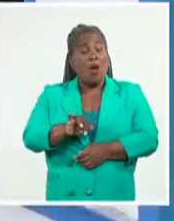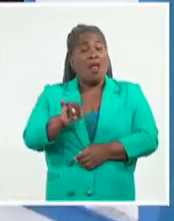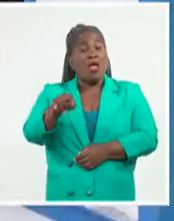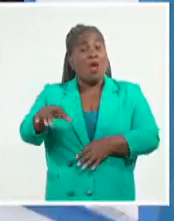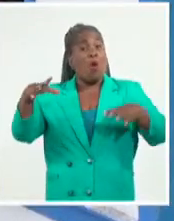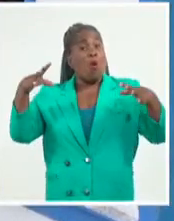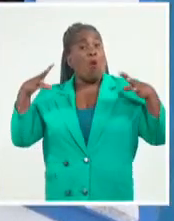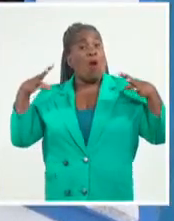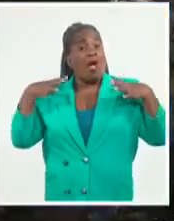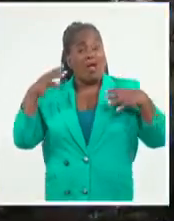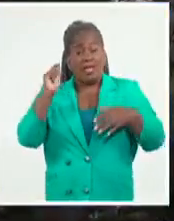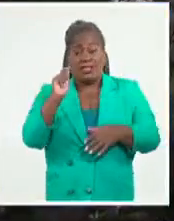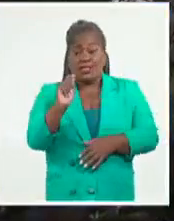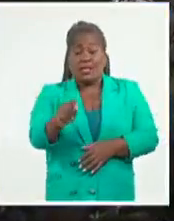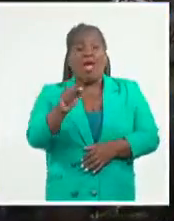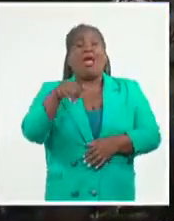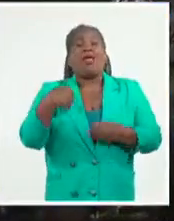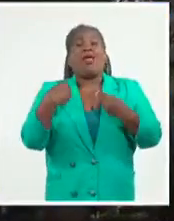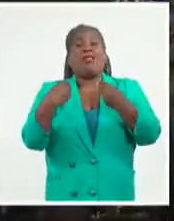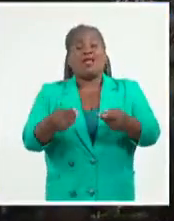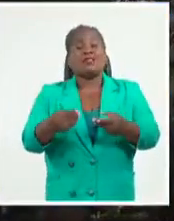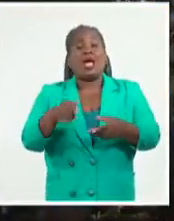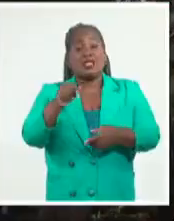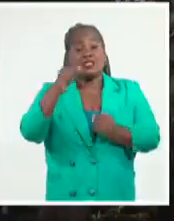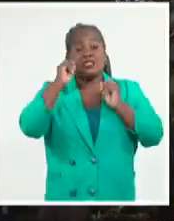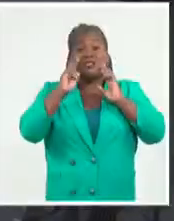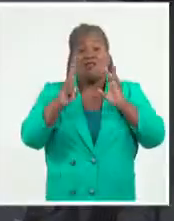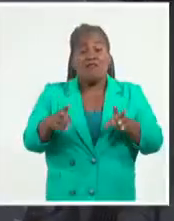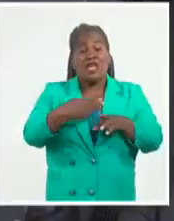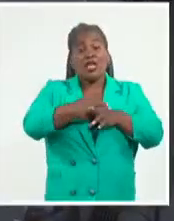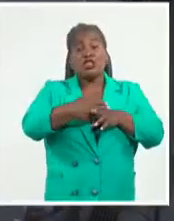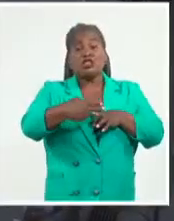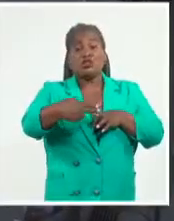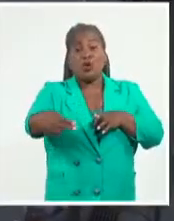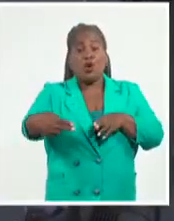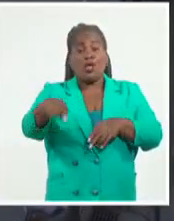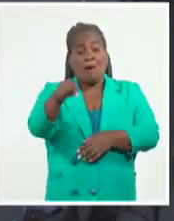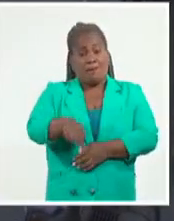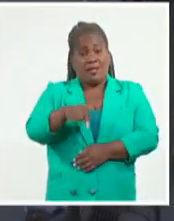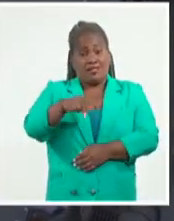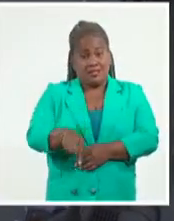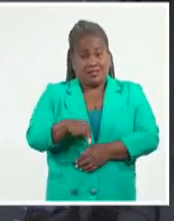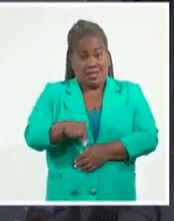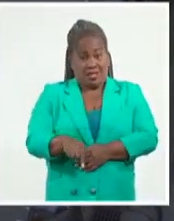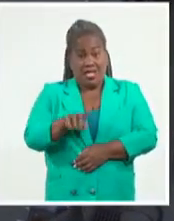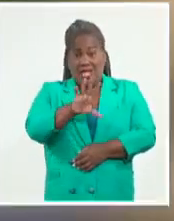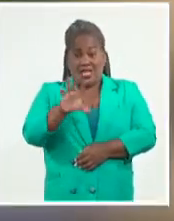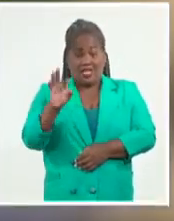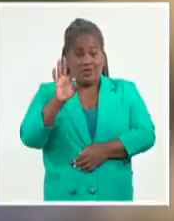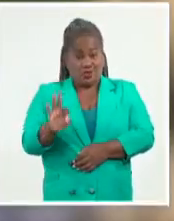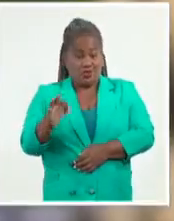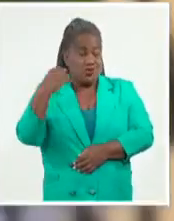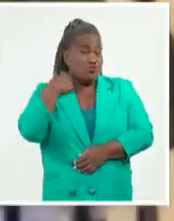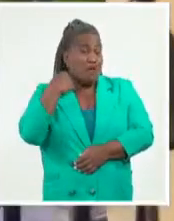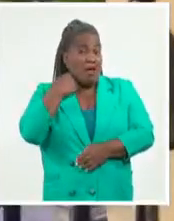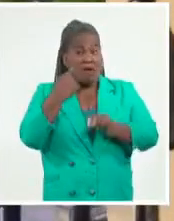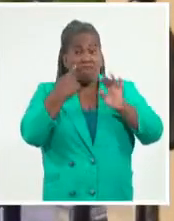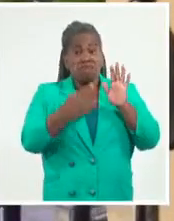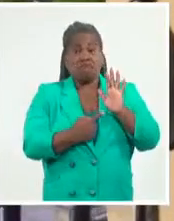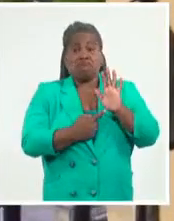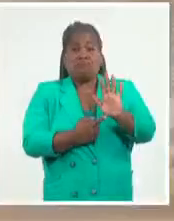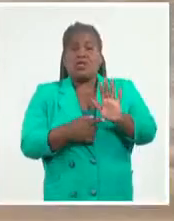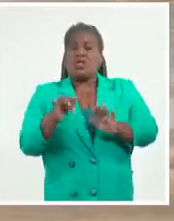ciudad, aquí se vive entre la historia y el presente. Con una identidad de 508 años, hoy se exhibe como una auténtica